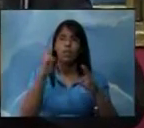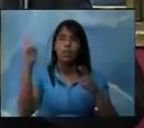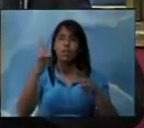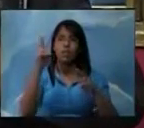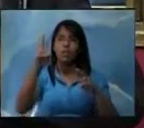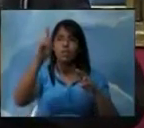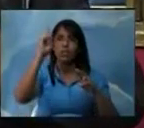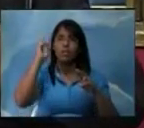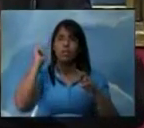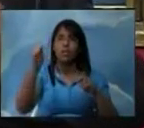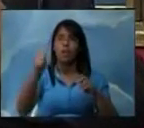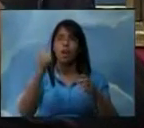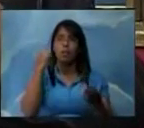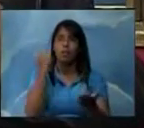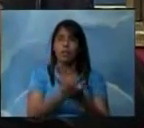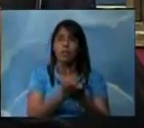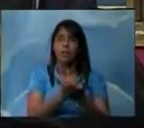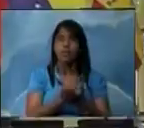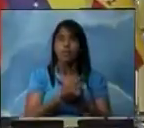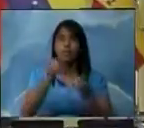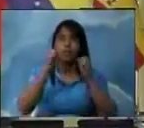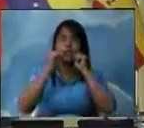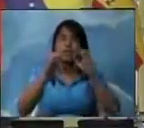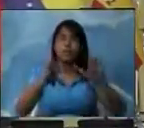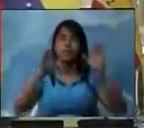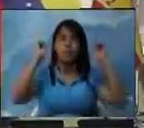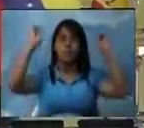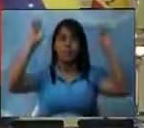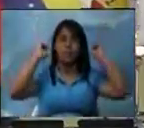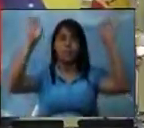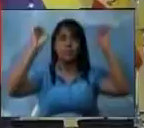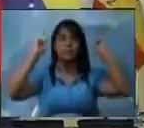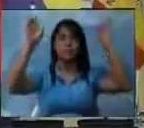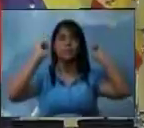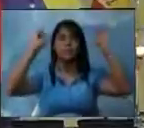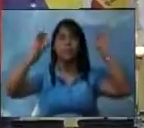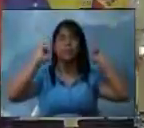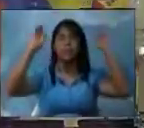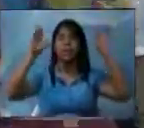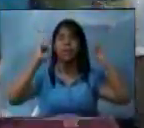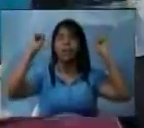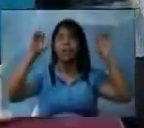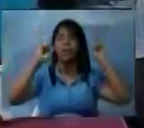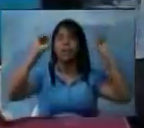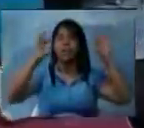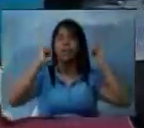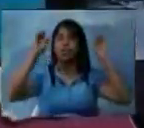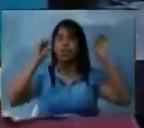victorias entre nosotros. Amén. Yeah. Yeah.